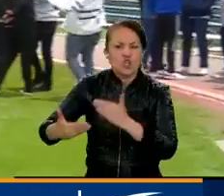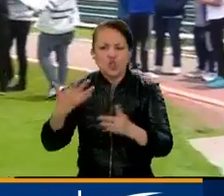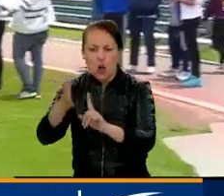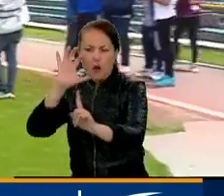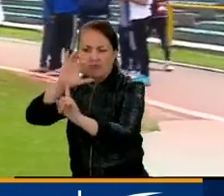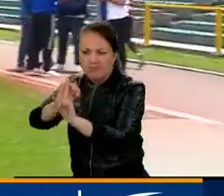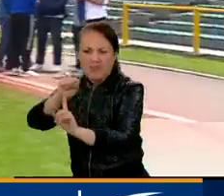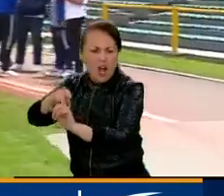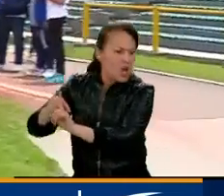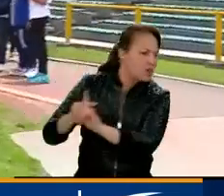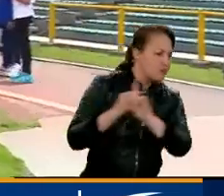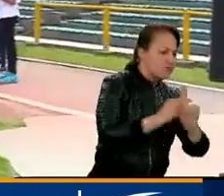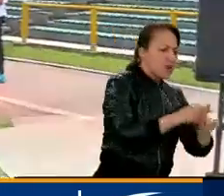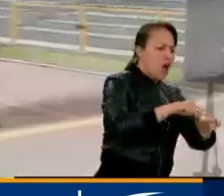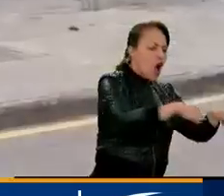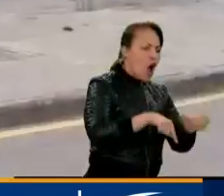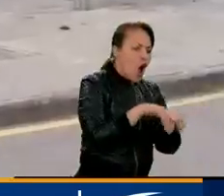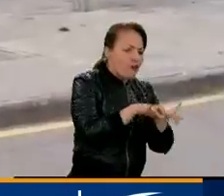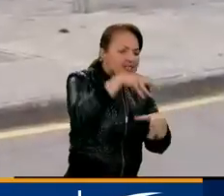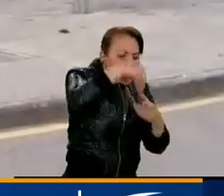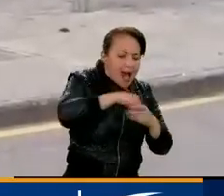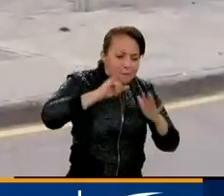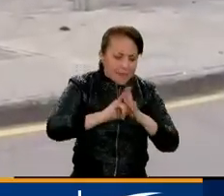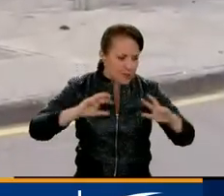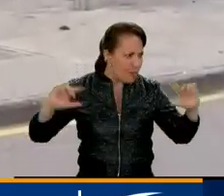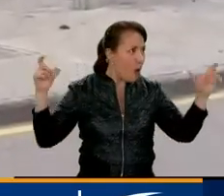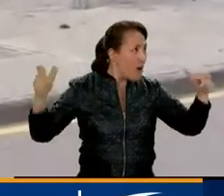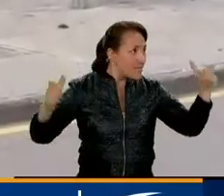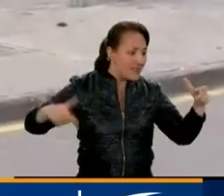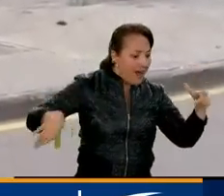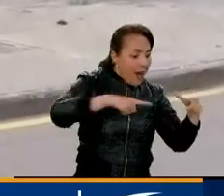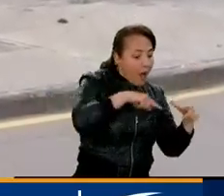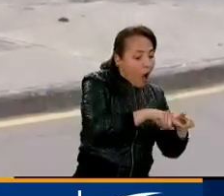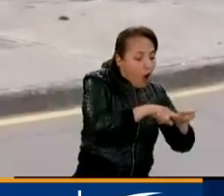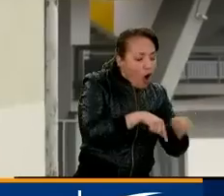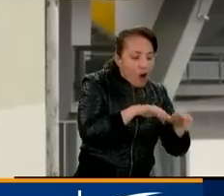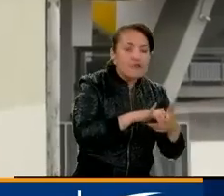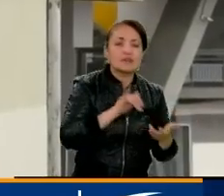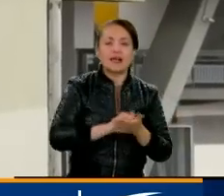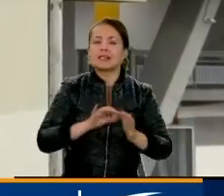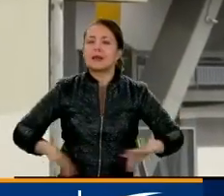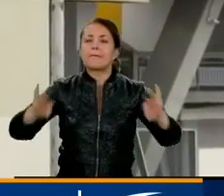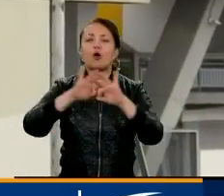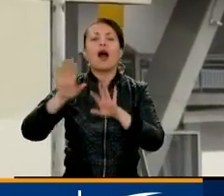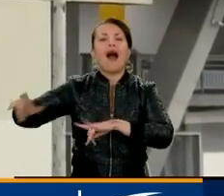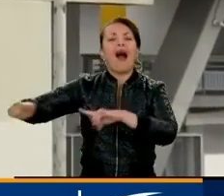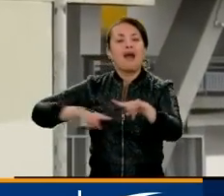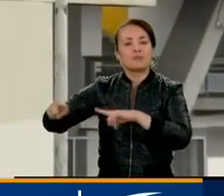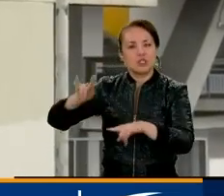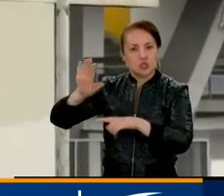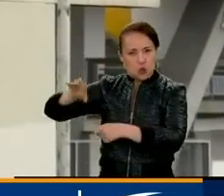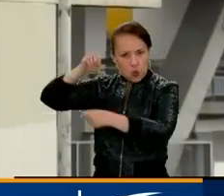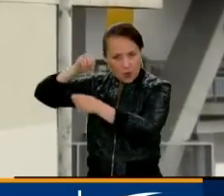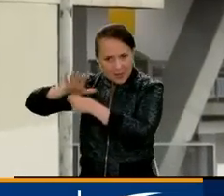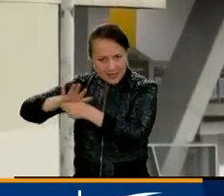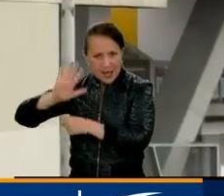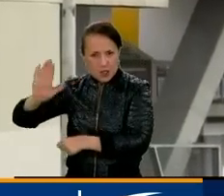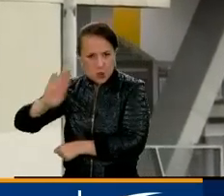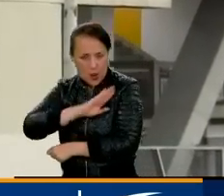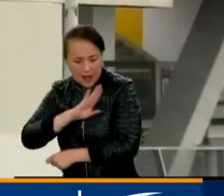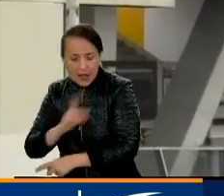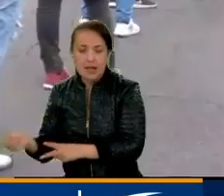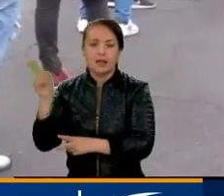trasladarlo y llevarlo a esa oficina del inspector dispuesta dentro del estadio? Sí, es importante que con la administración distrital, la Policía Nacional, los enlaces de barras que